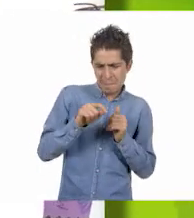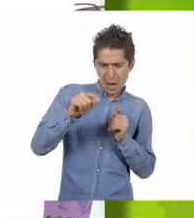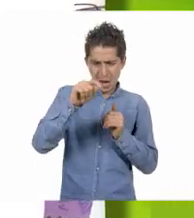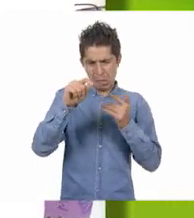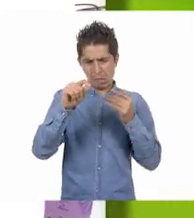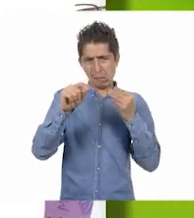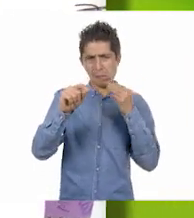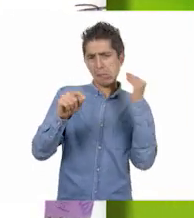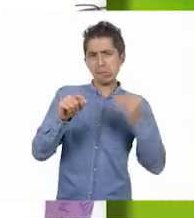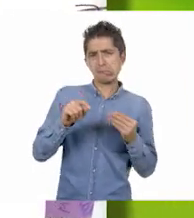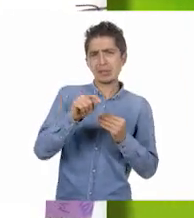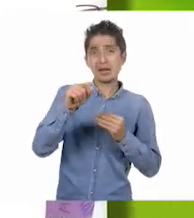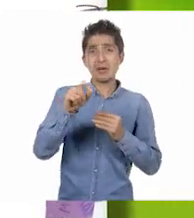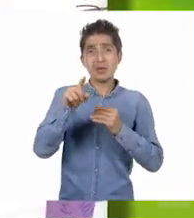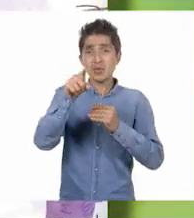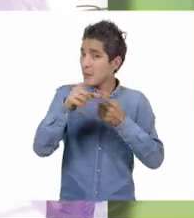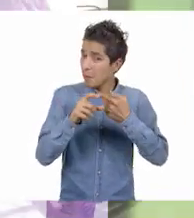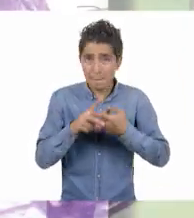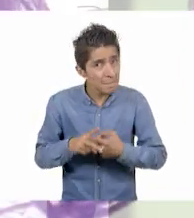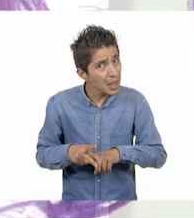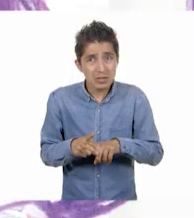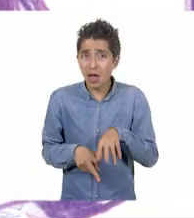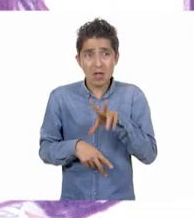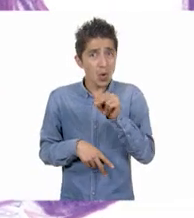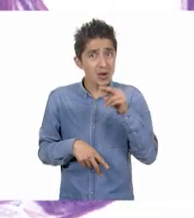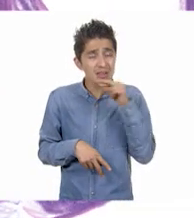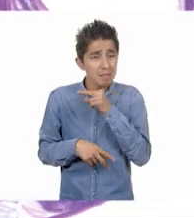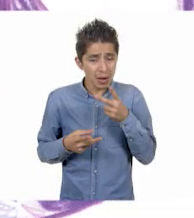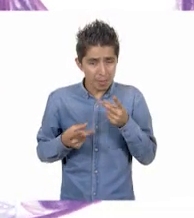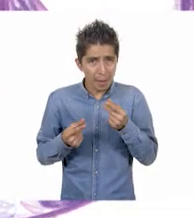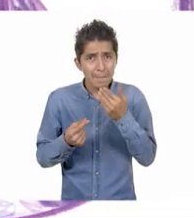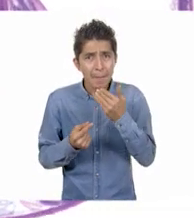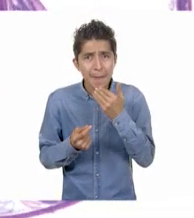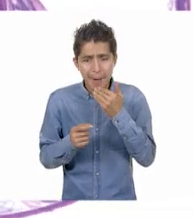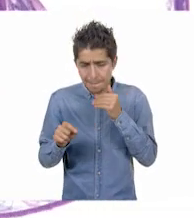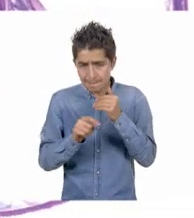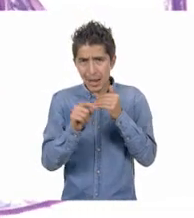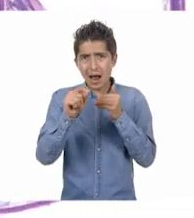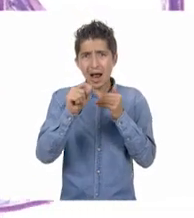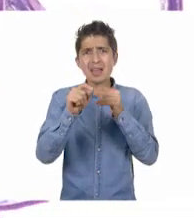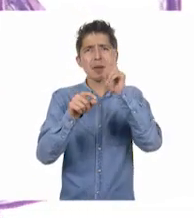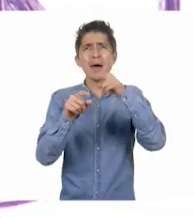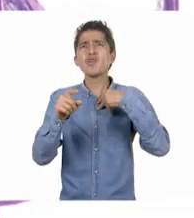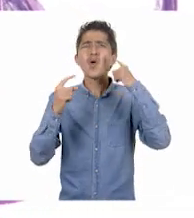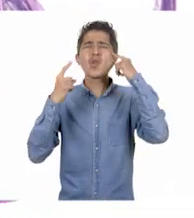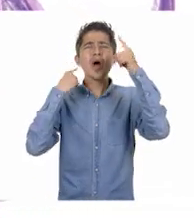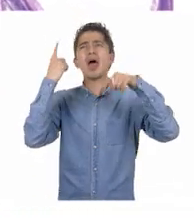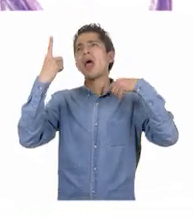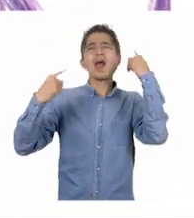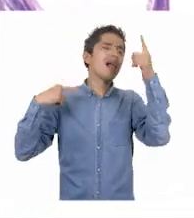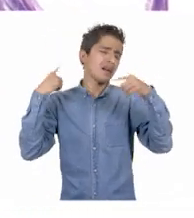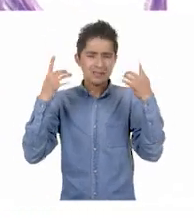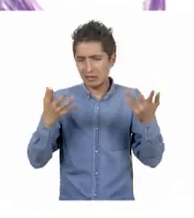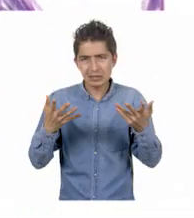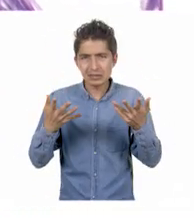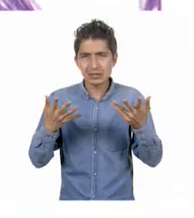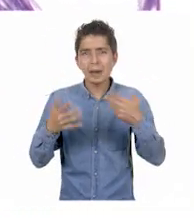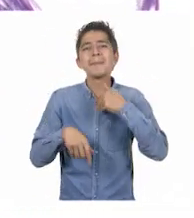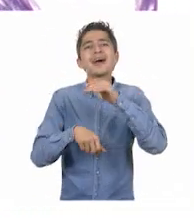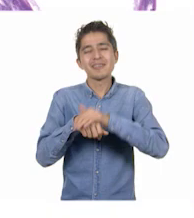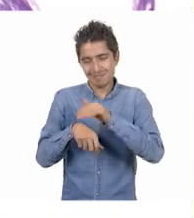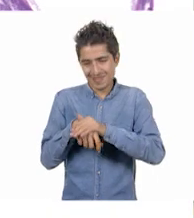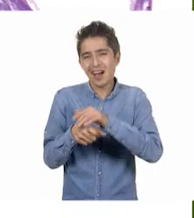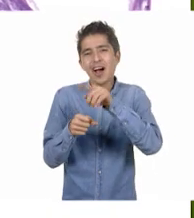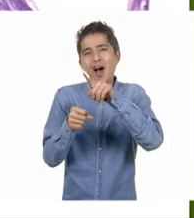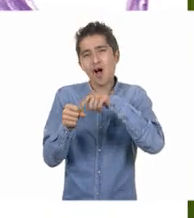no empiezas pronto a colorear dentro de las líneas, vas a volverme loco. Tu muy ordenado amigo,